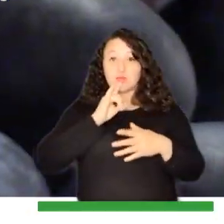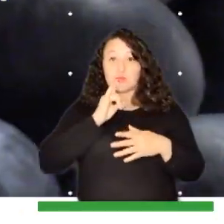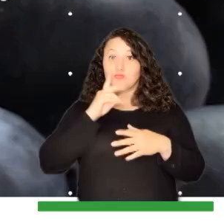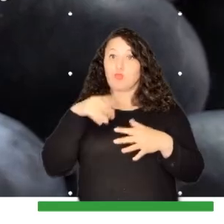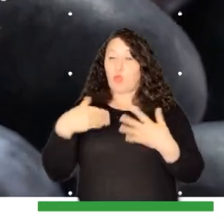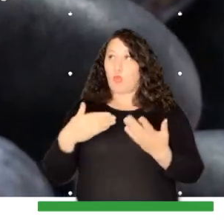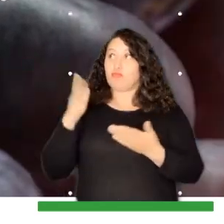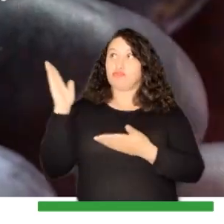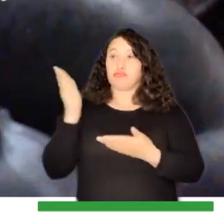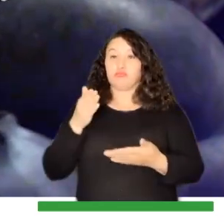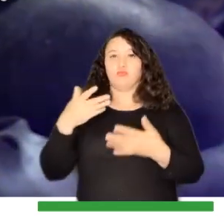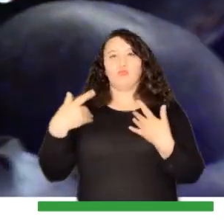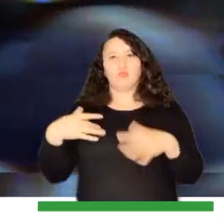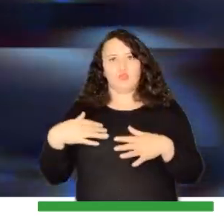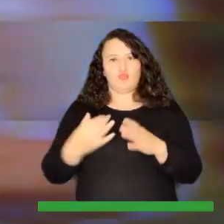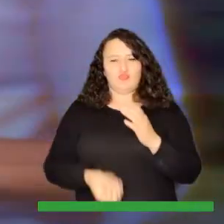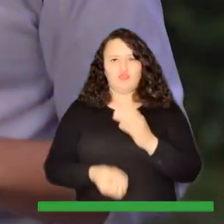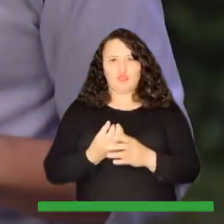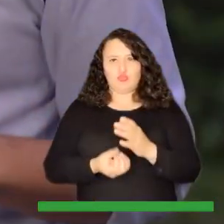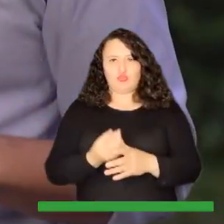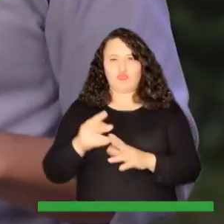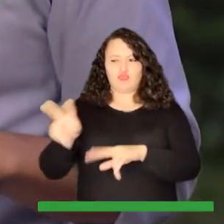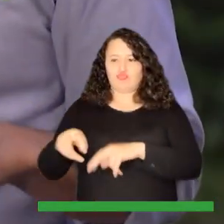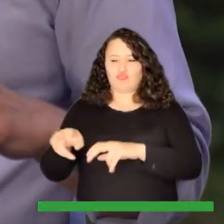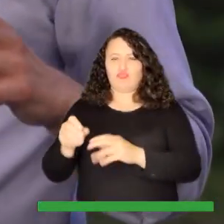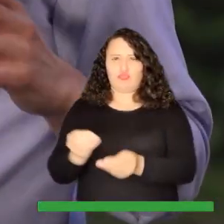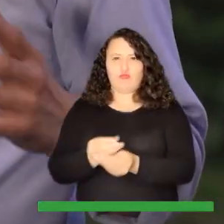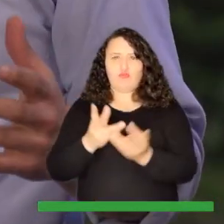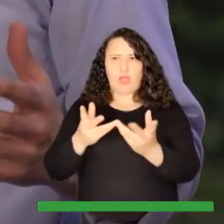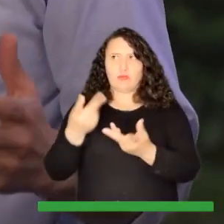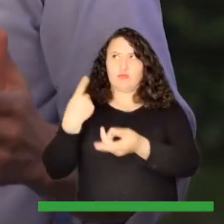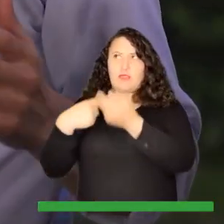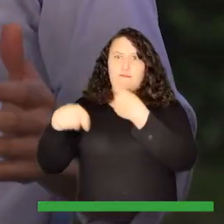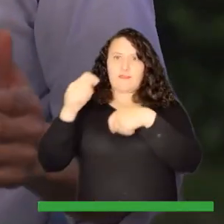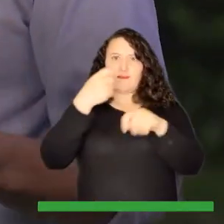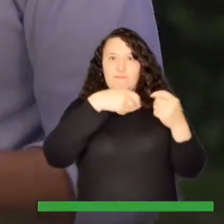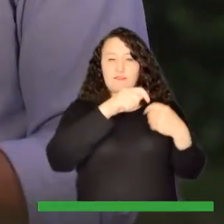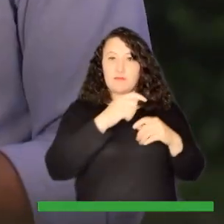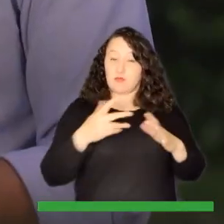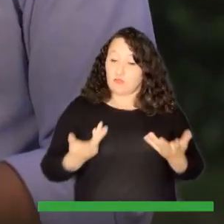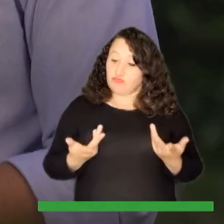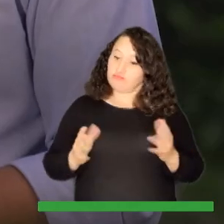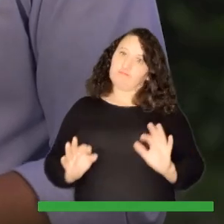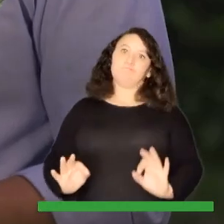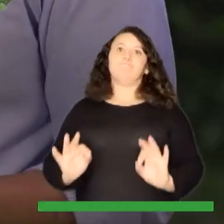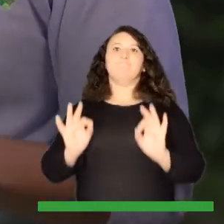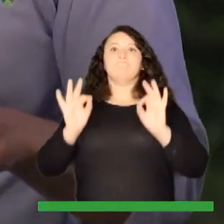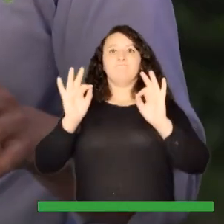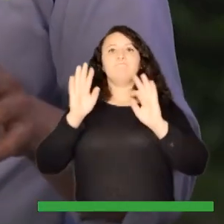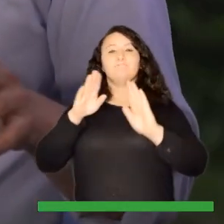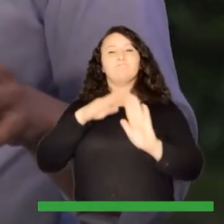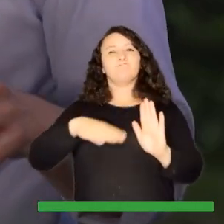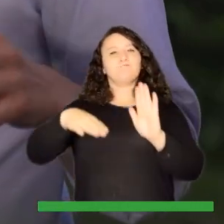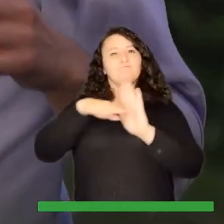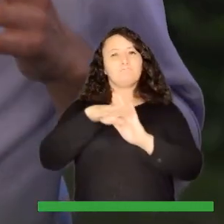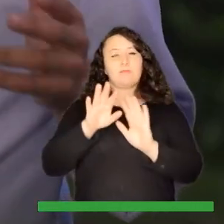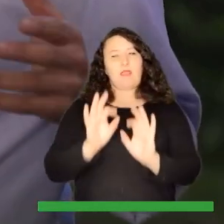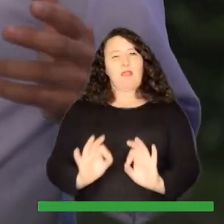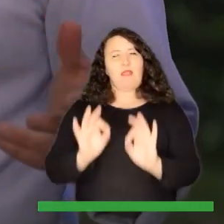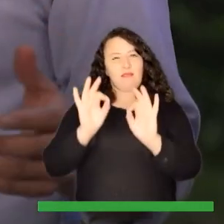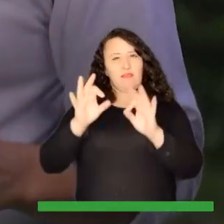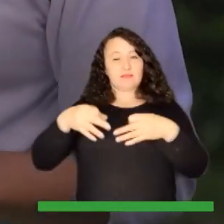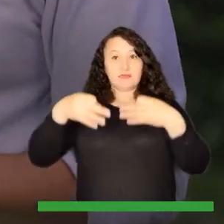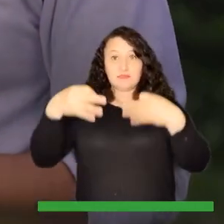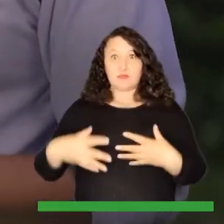gran importancia para la exportación de varios productos agrícolas colombianos, y conocer los exigentes estándares de calidad y de seguridad fue el